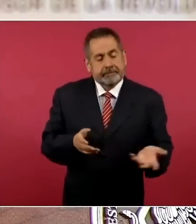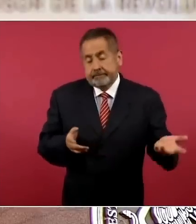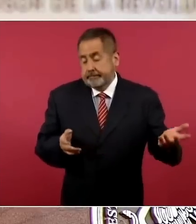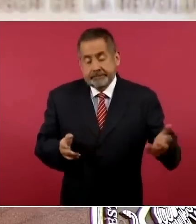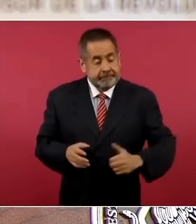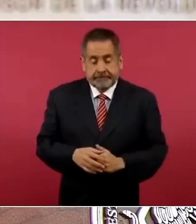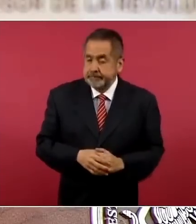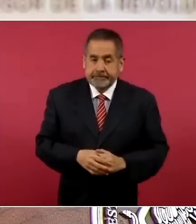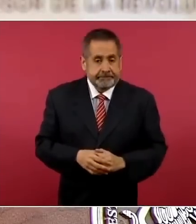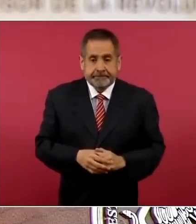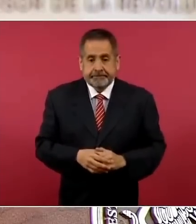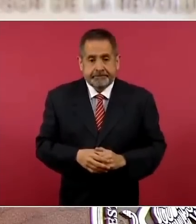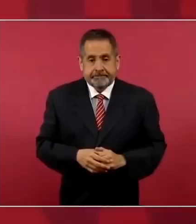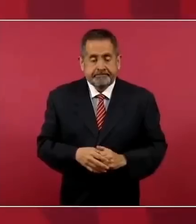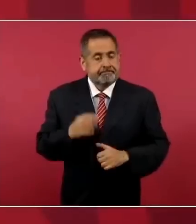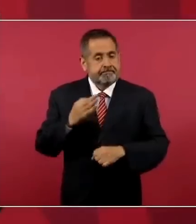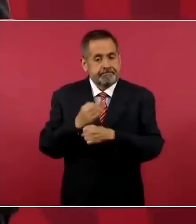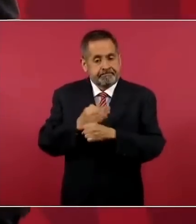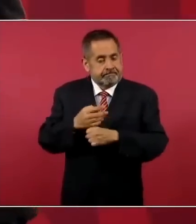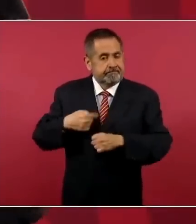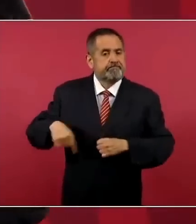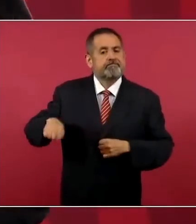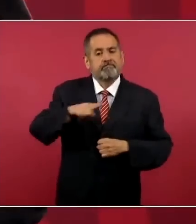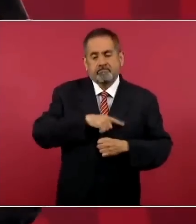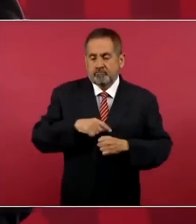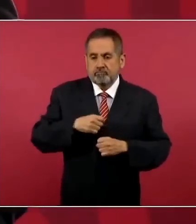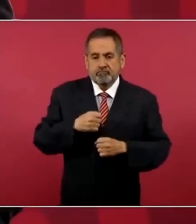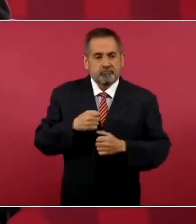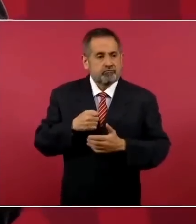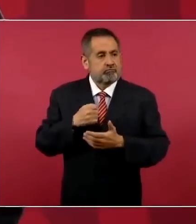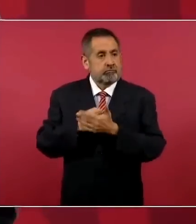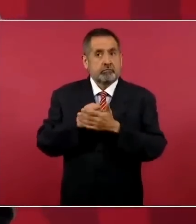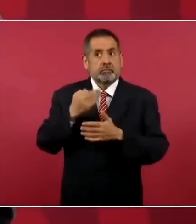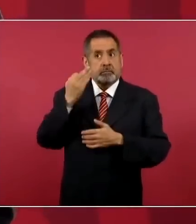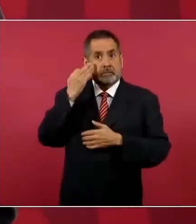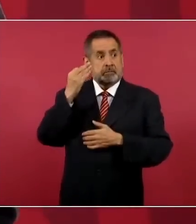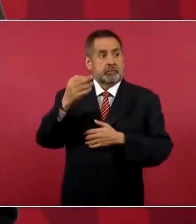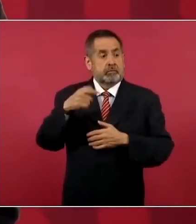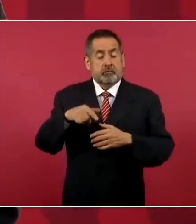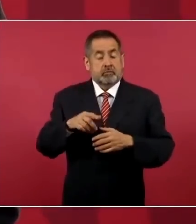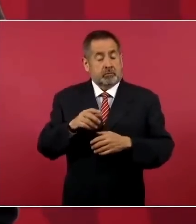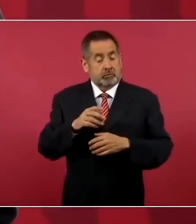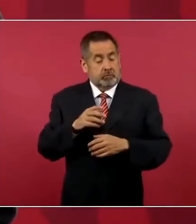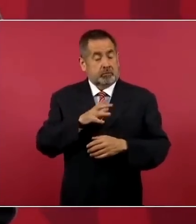Entonces estamos viviendo un momento estelar,